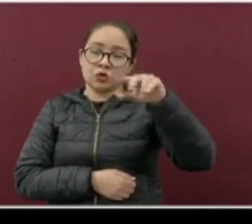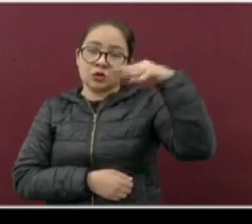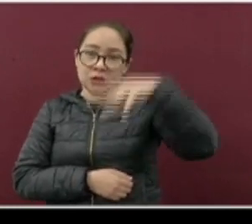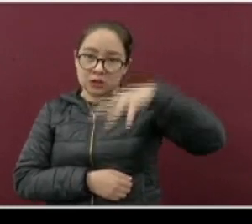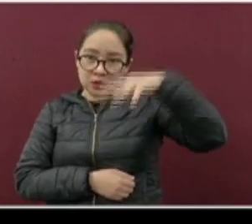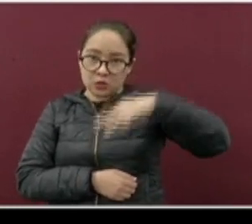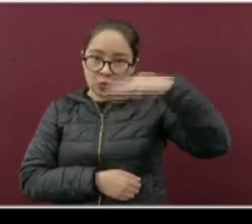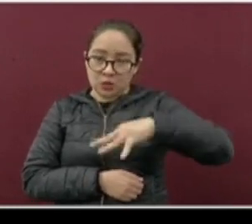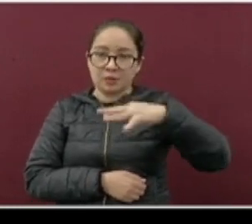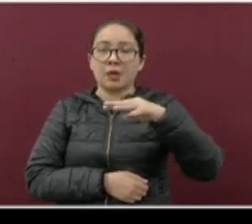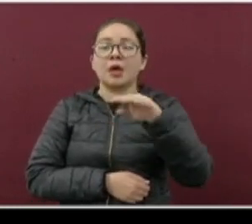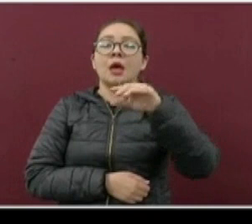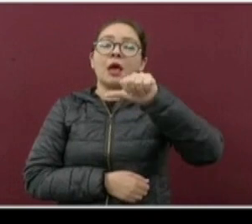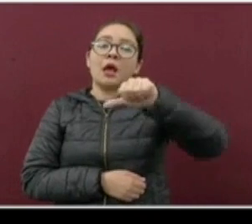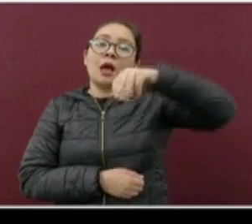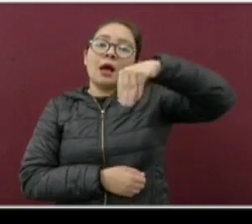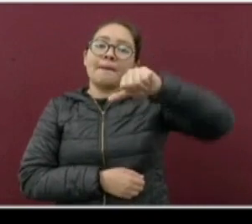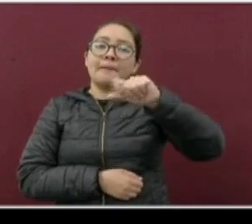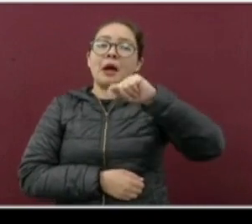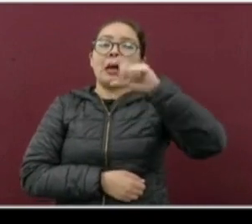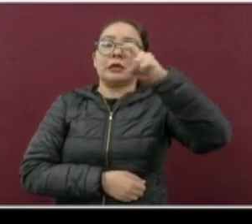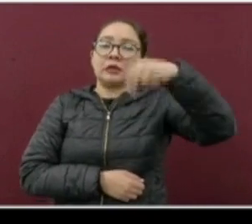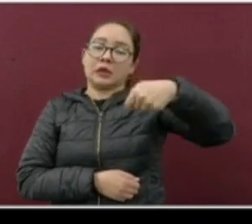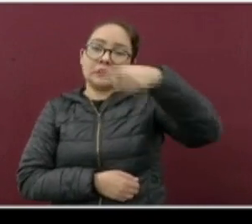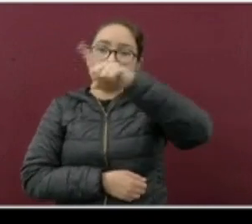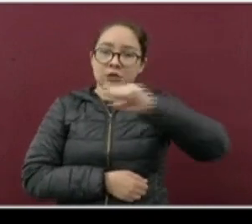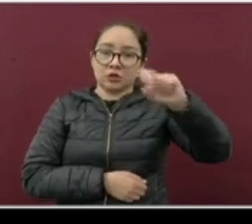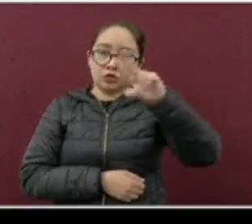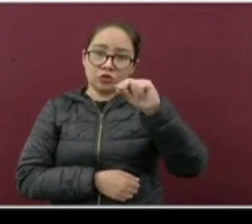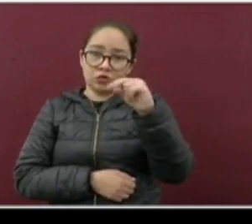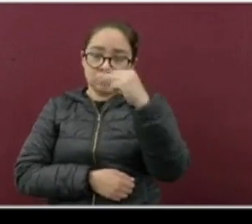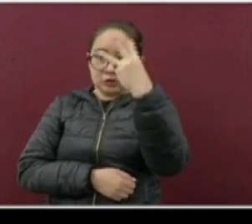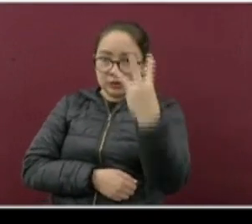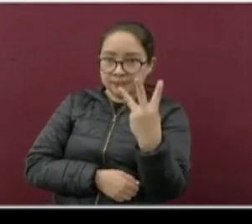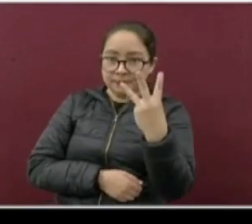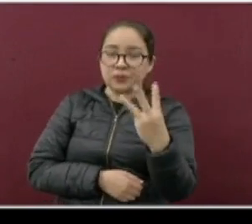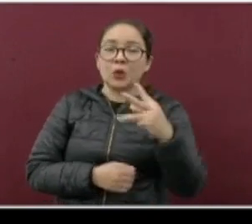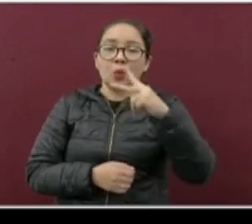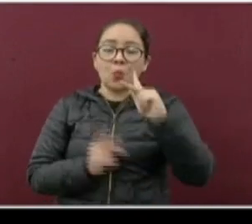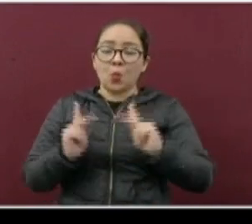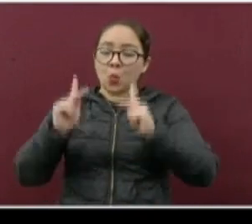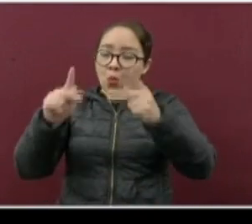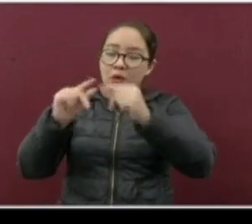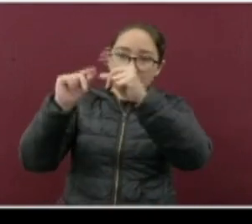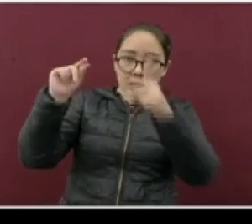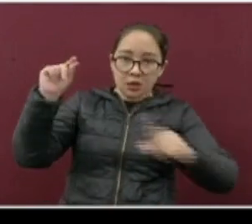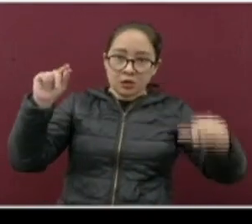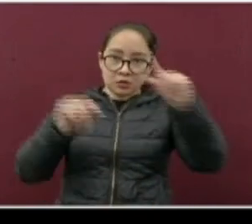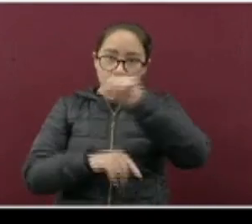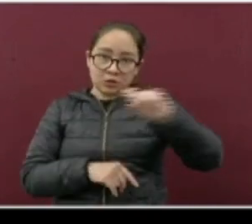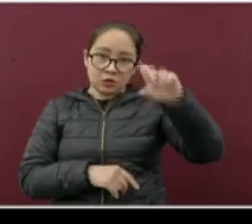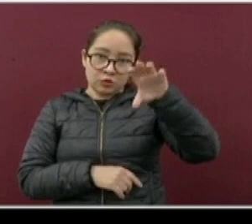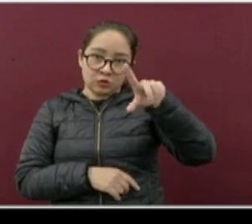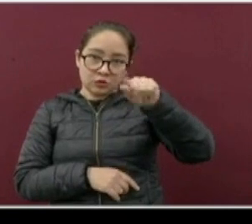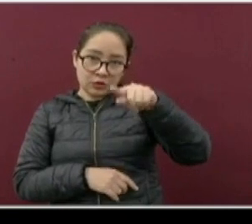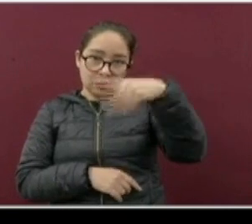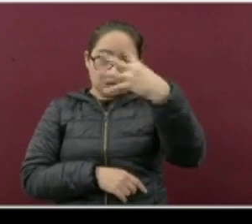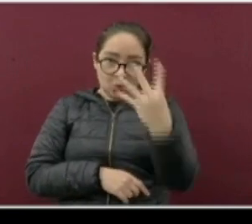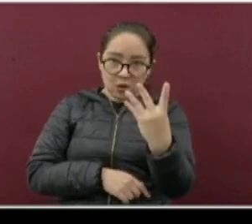219, Amatlán de los Reyes, 183, Puente Nacional,